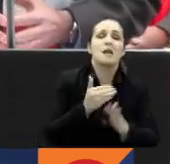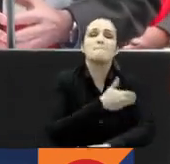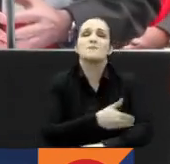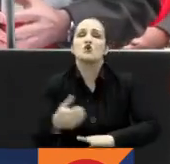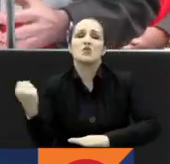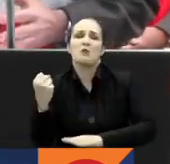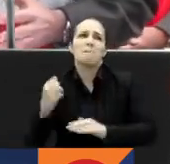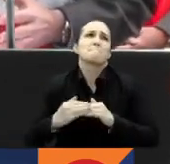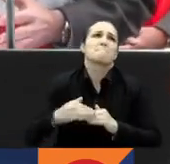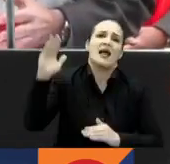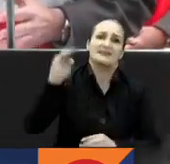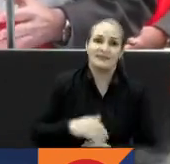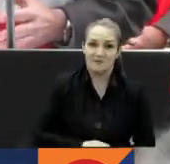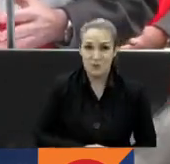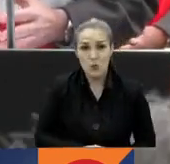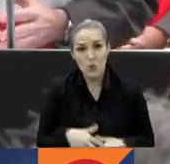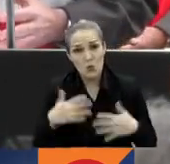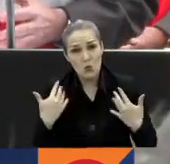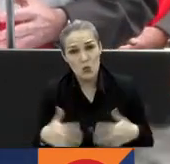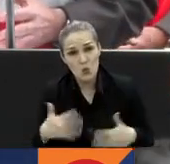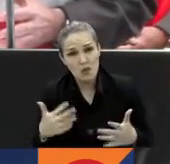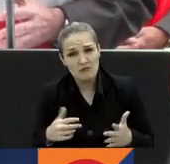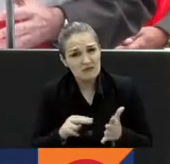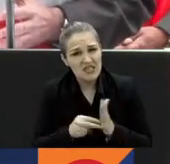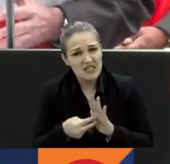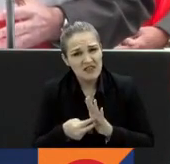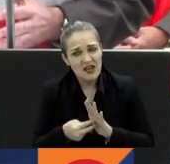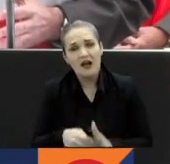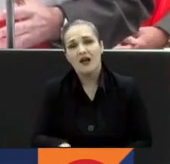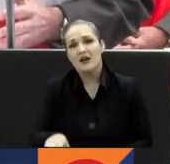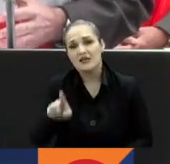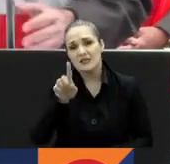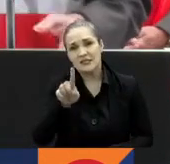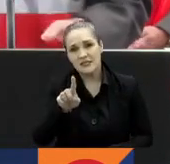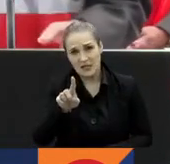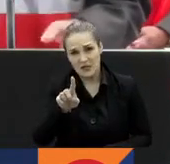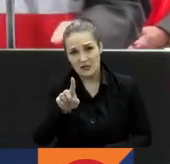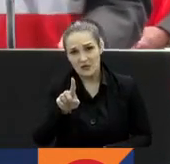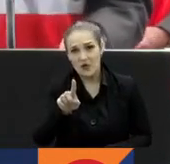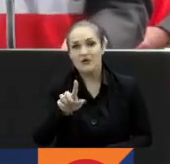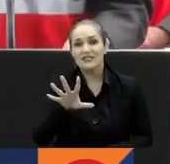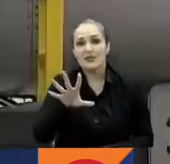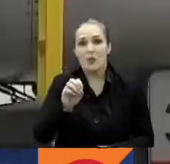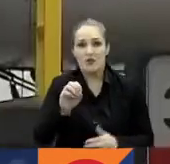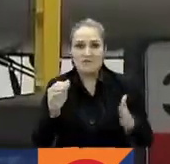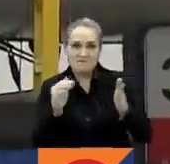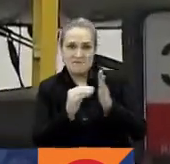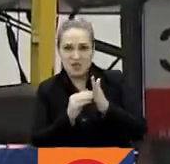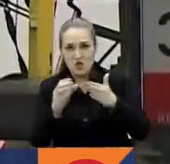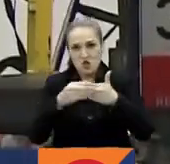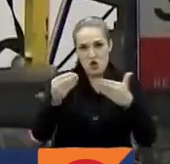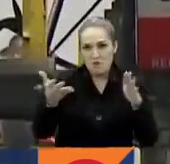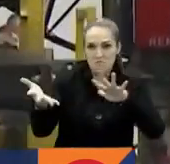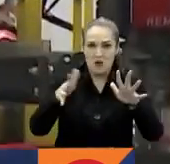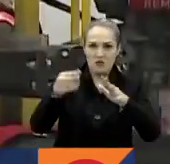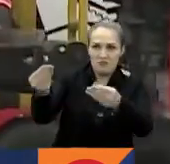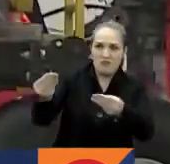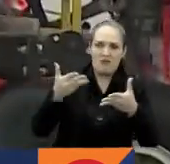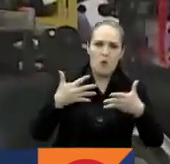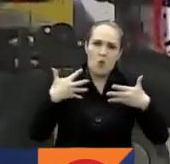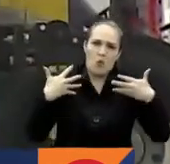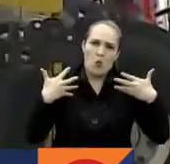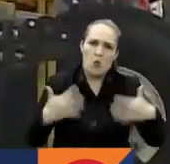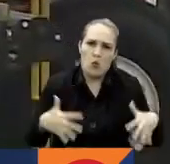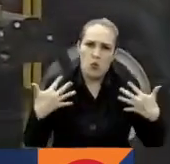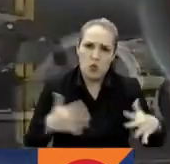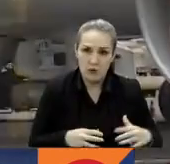Estamos hablando de más de 150 millones de dólares equivalente en costo. Y esto